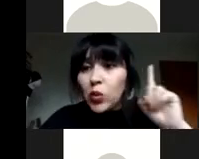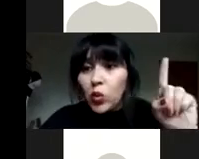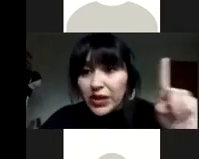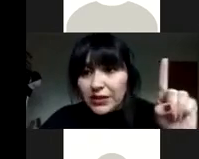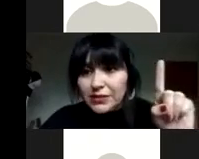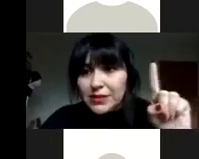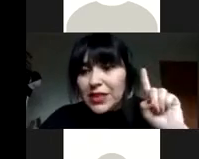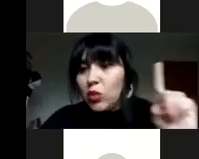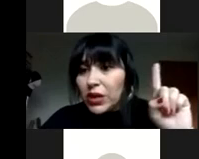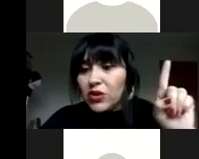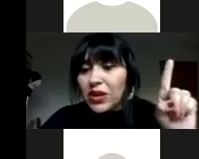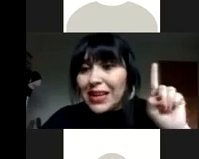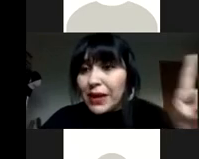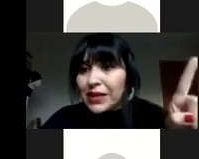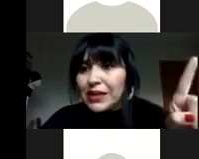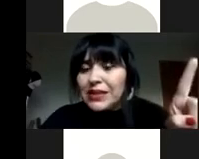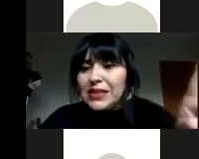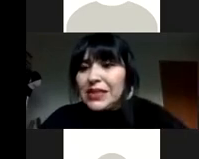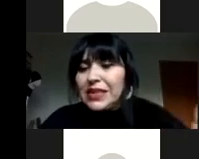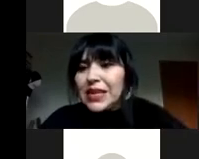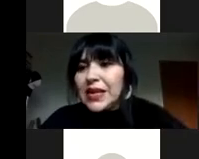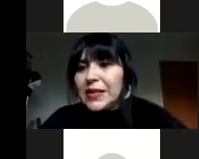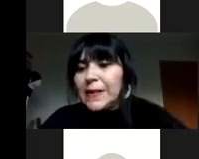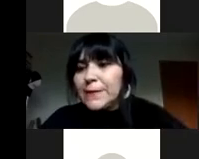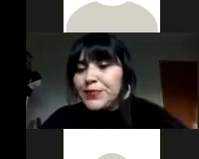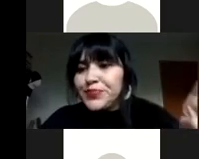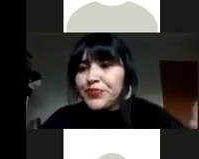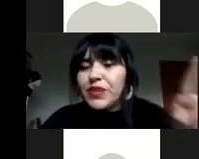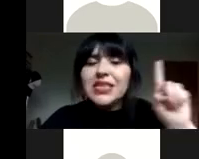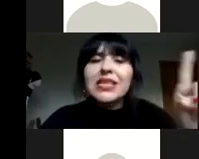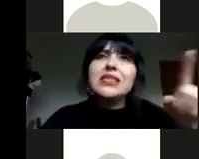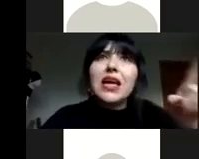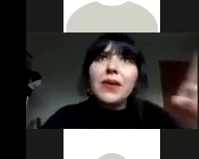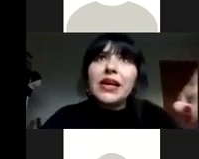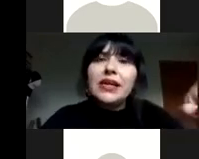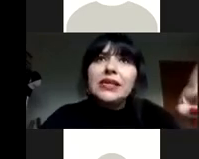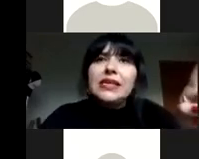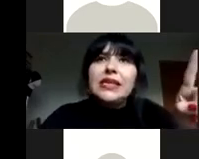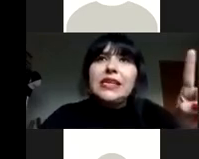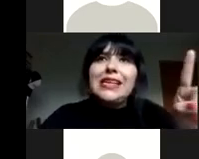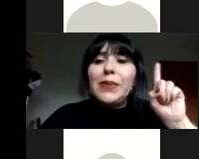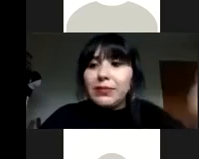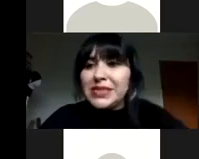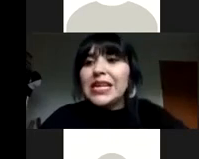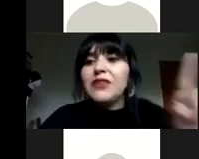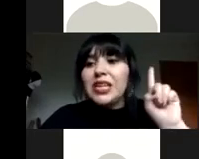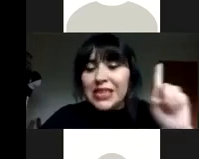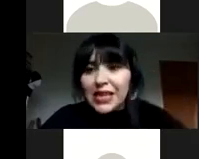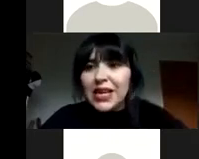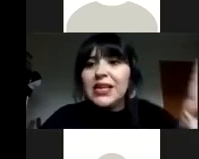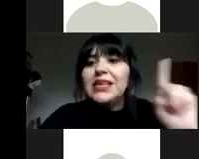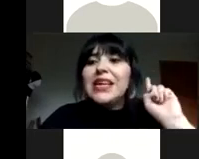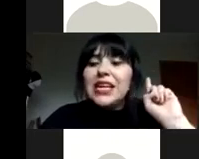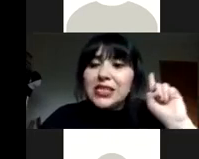solamente una, que es una droga alemana, y que está recetada para la epilepsia